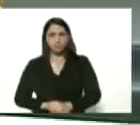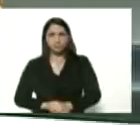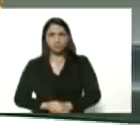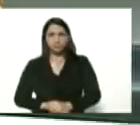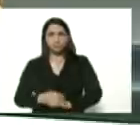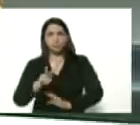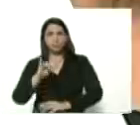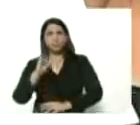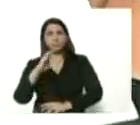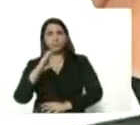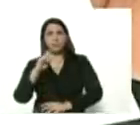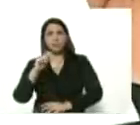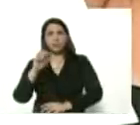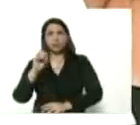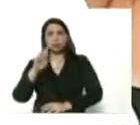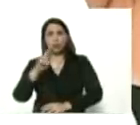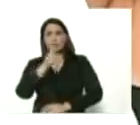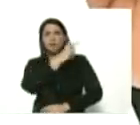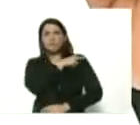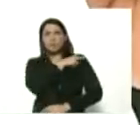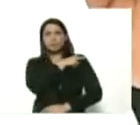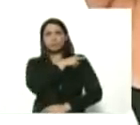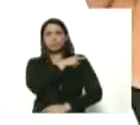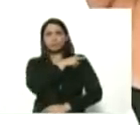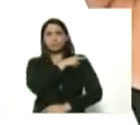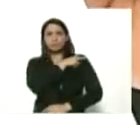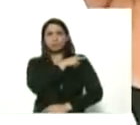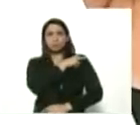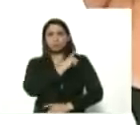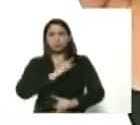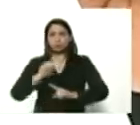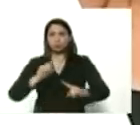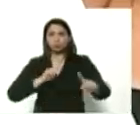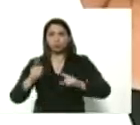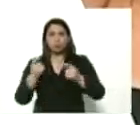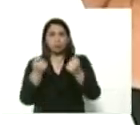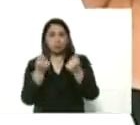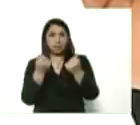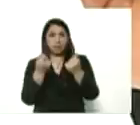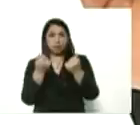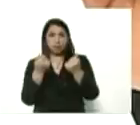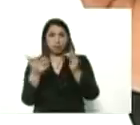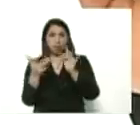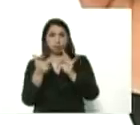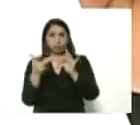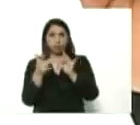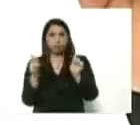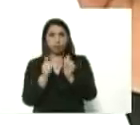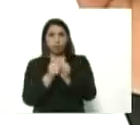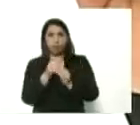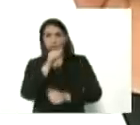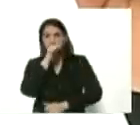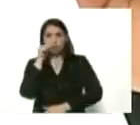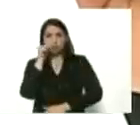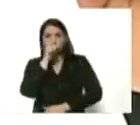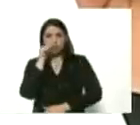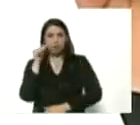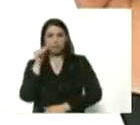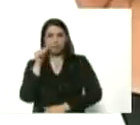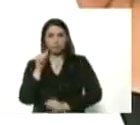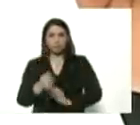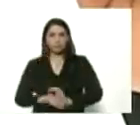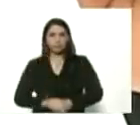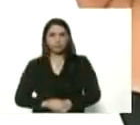Víctor Alejandro Pimienta, jefe de la logística del dinero, el contacto con el narcotráfico